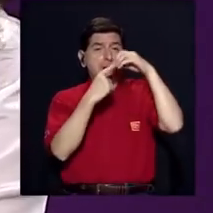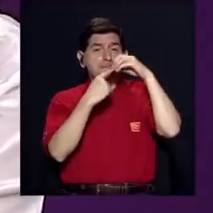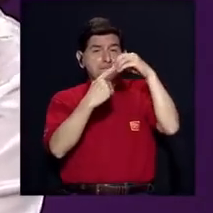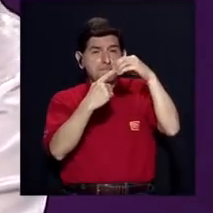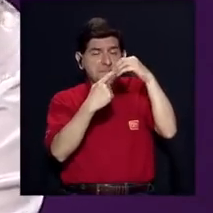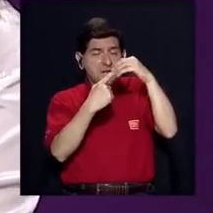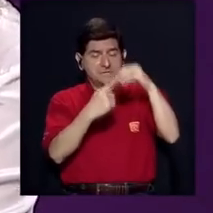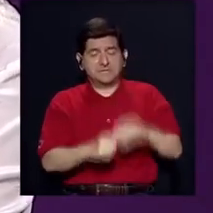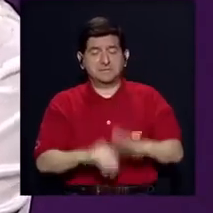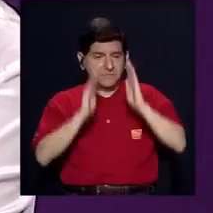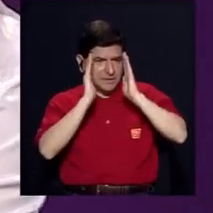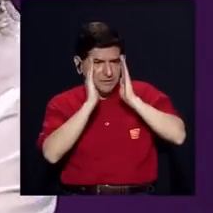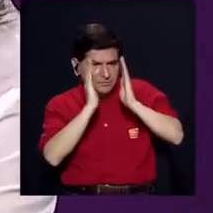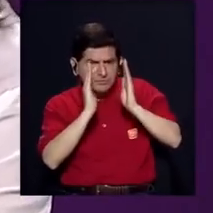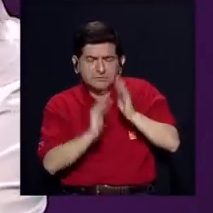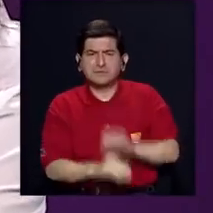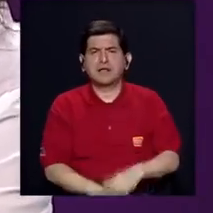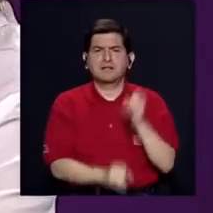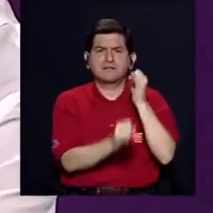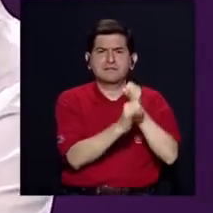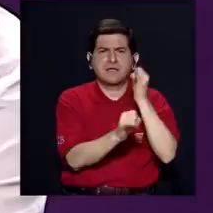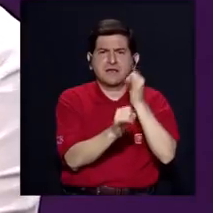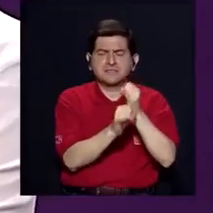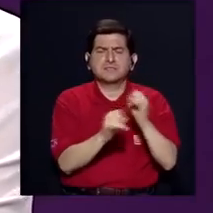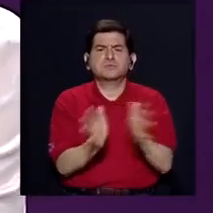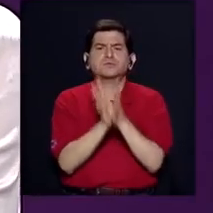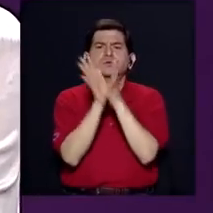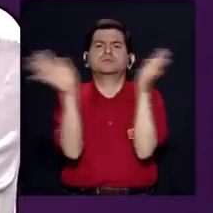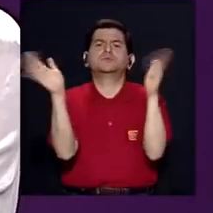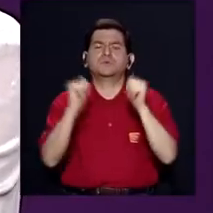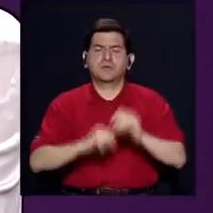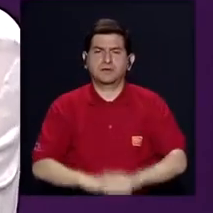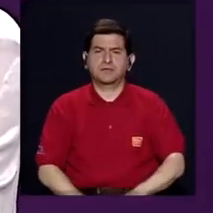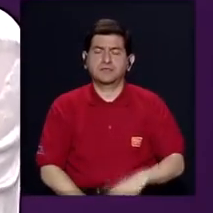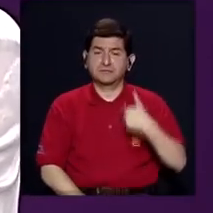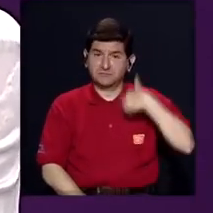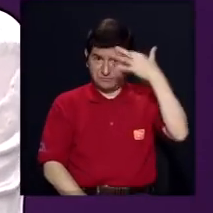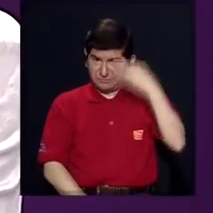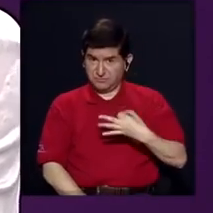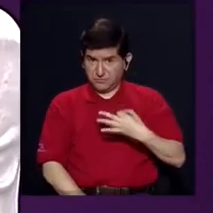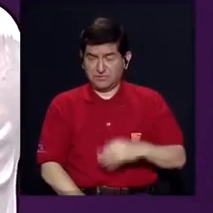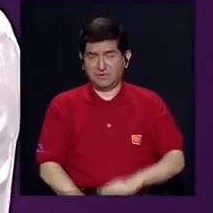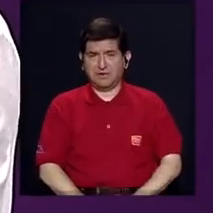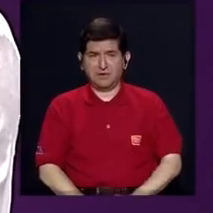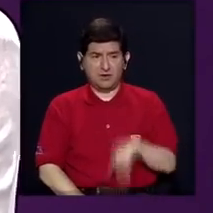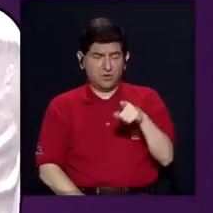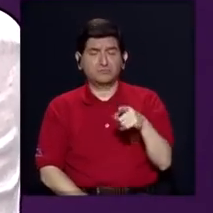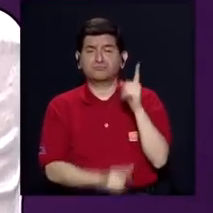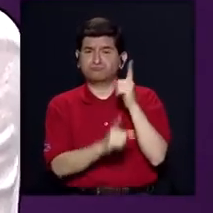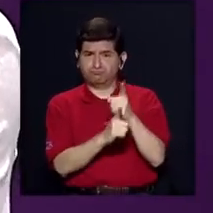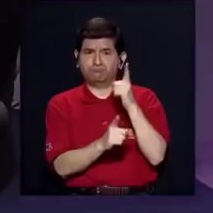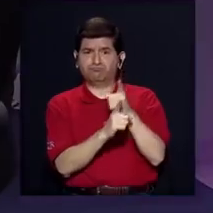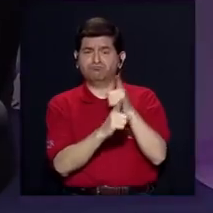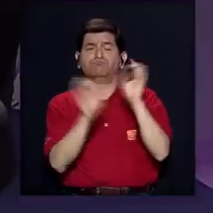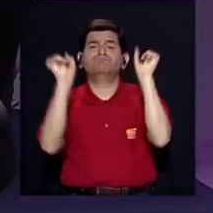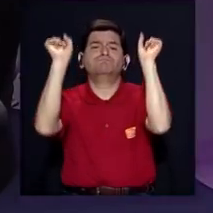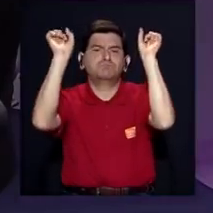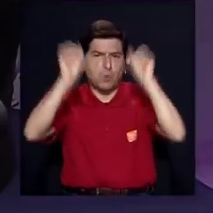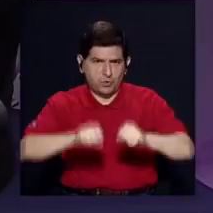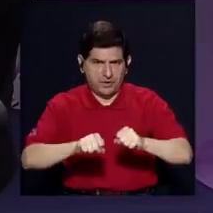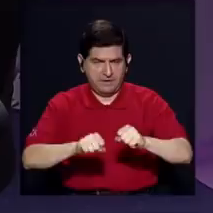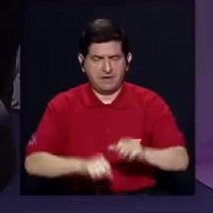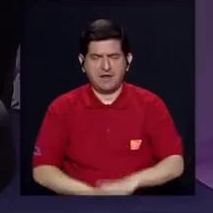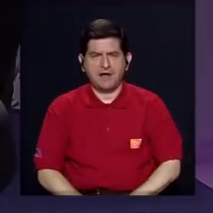atenciones de la institucionalidad pública creo que esto efectivamente puede